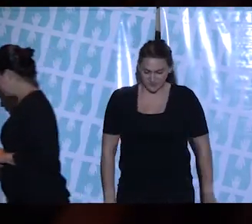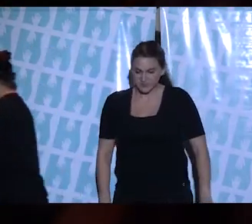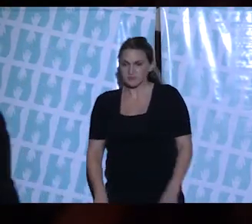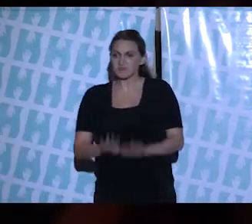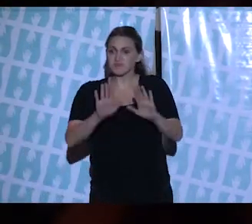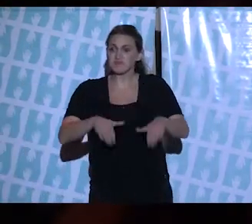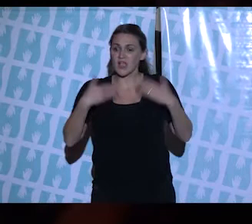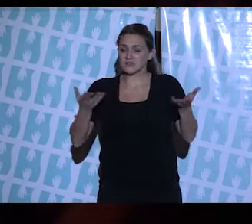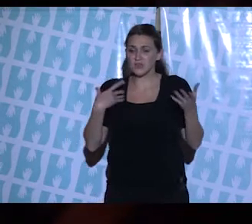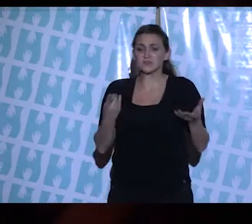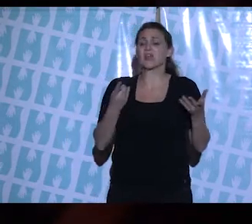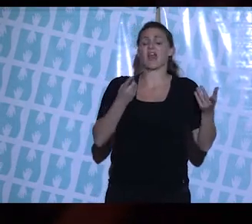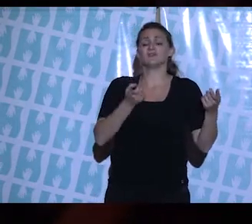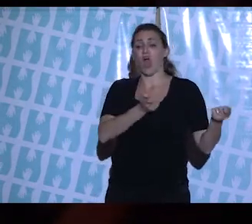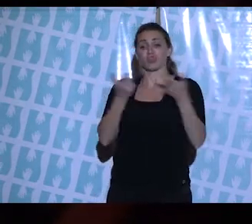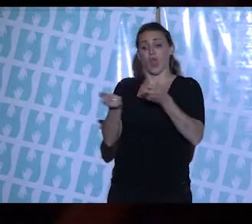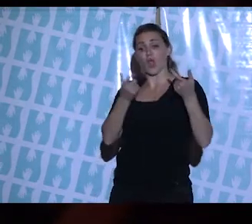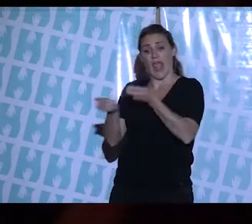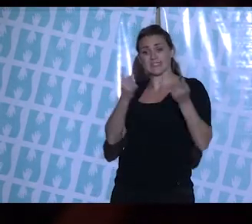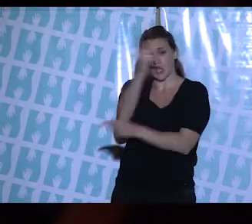primeros 100 cerebros,